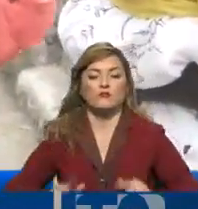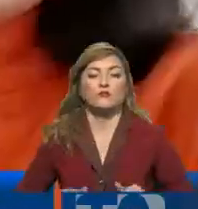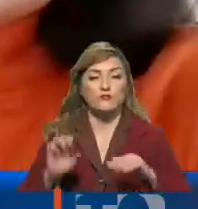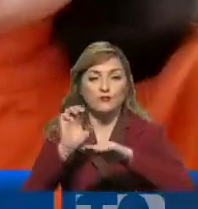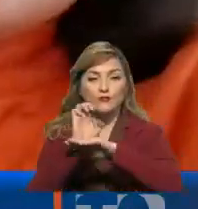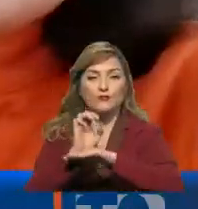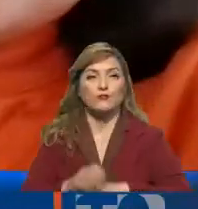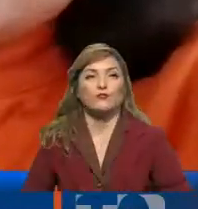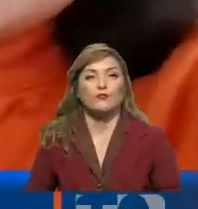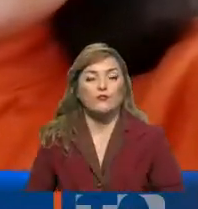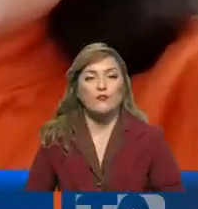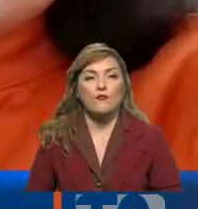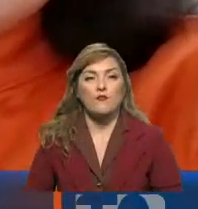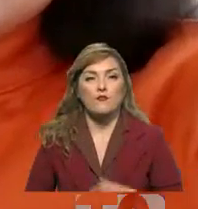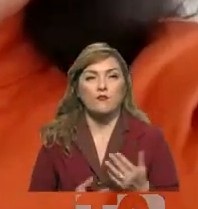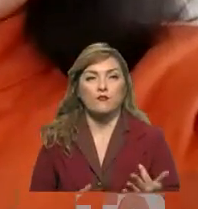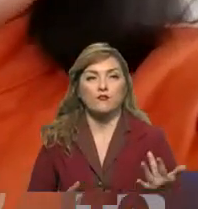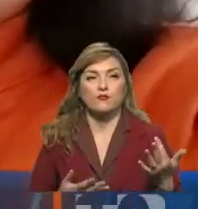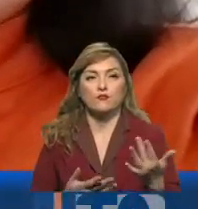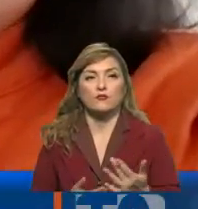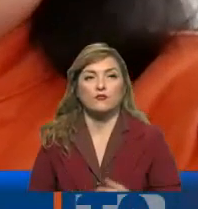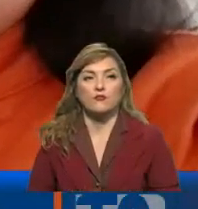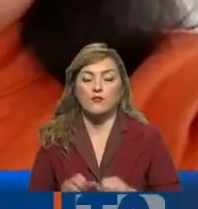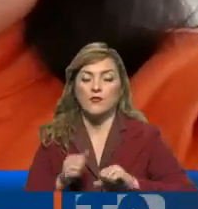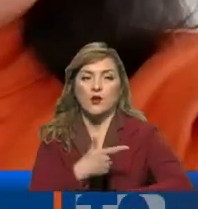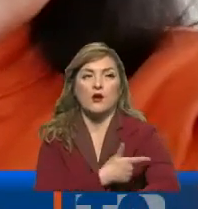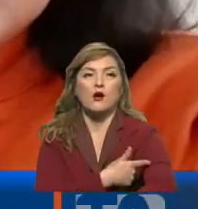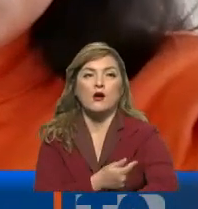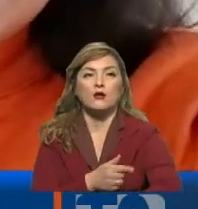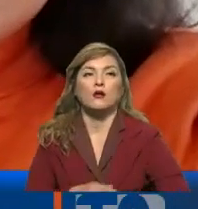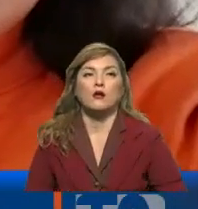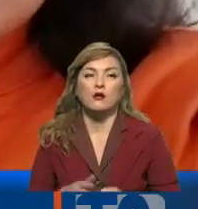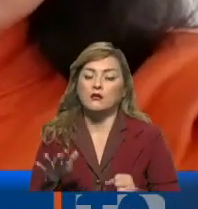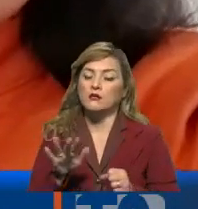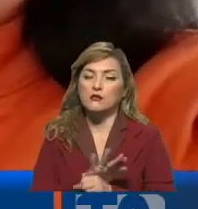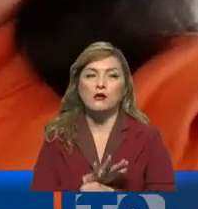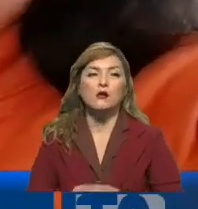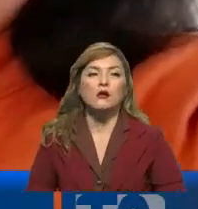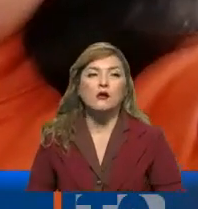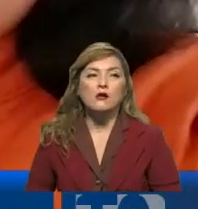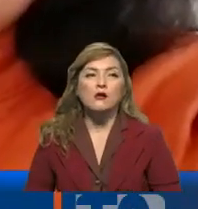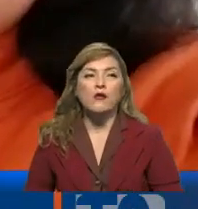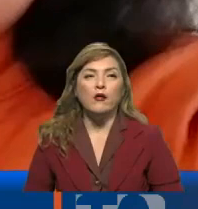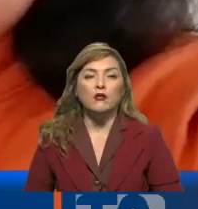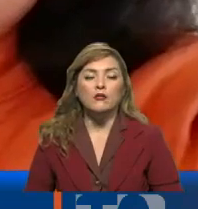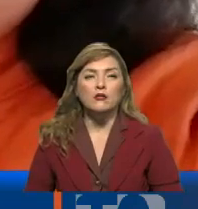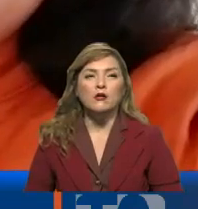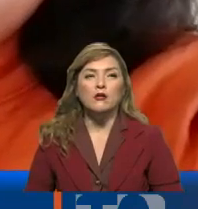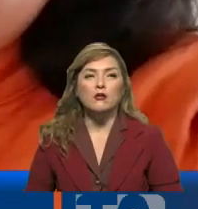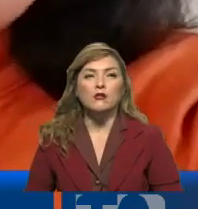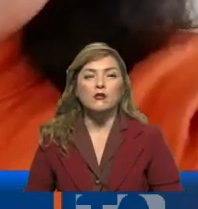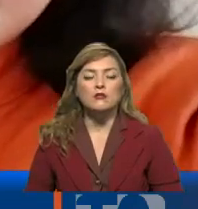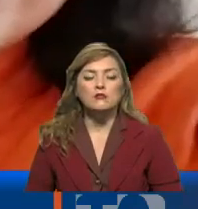país. Después de haber esperado bastante tiempo, ya hemos podido ponerle el esquema completo de vacunación. Nos han llamado